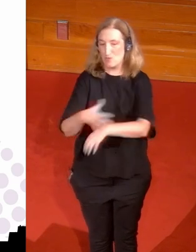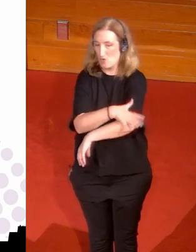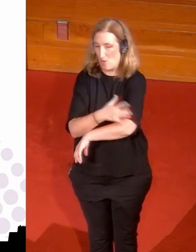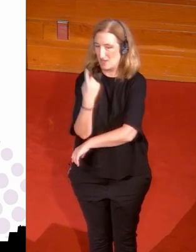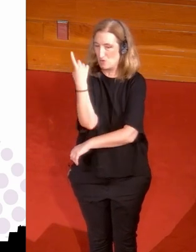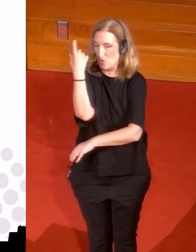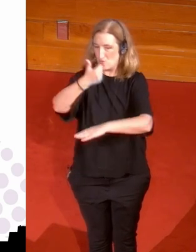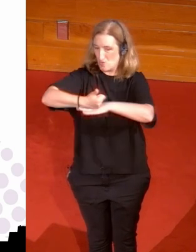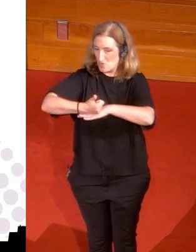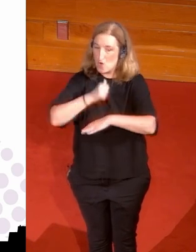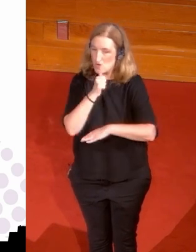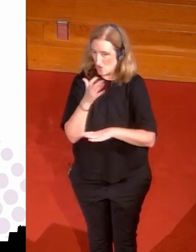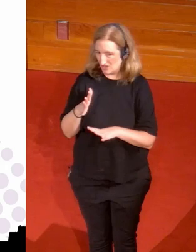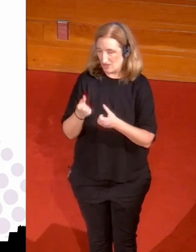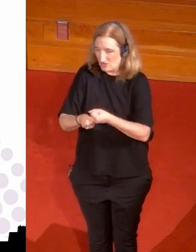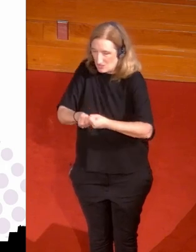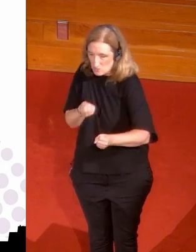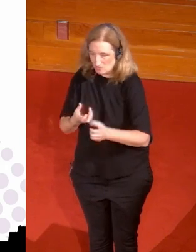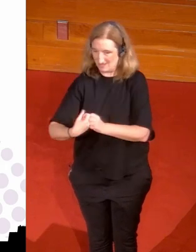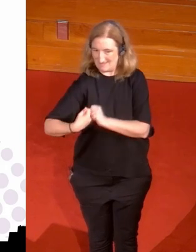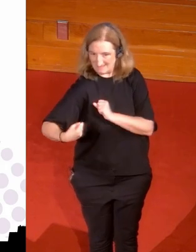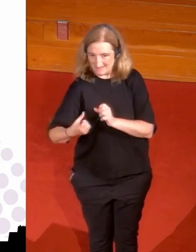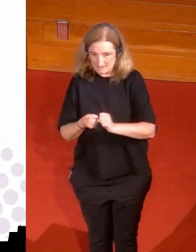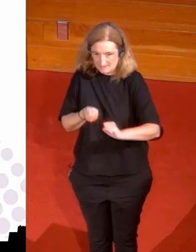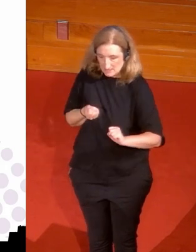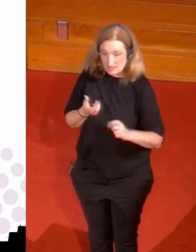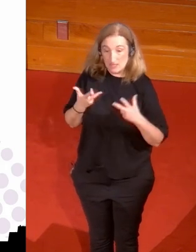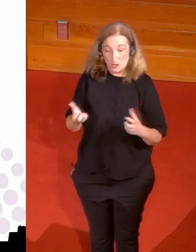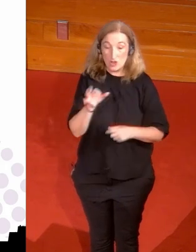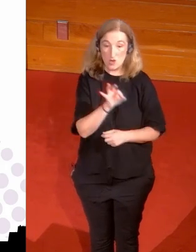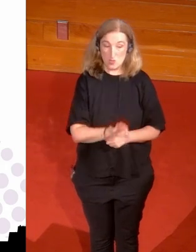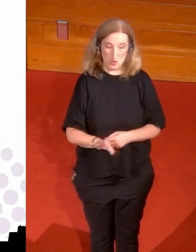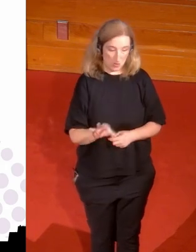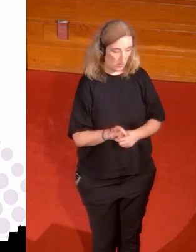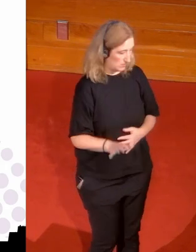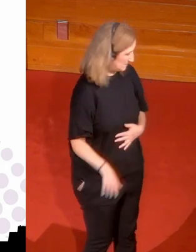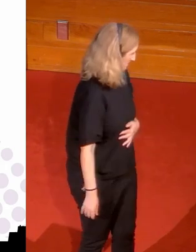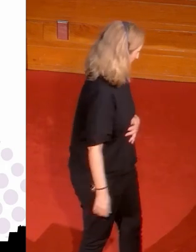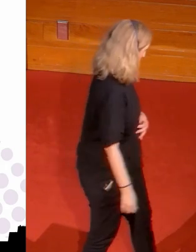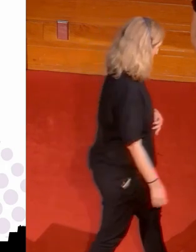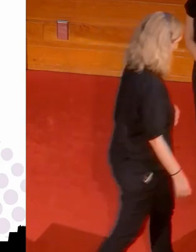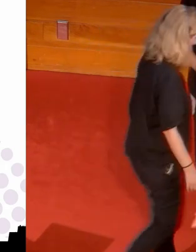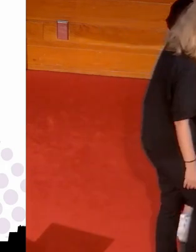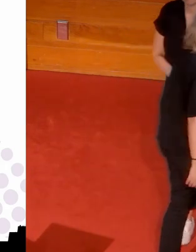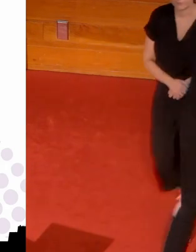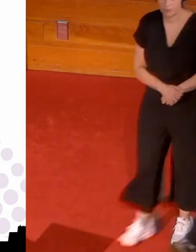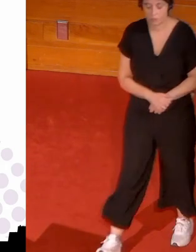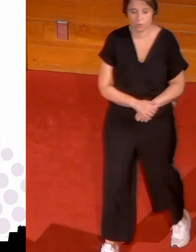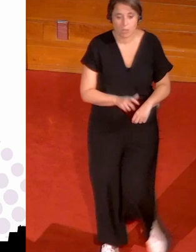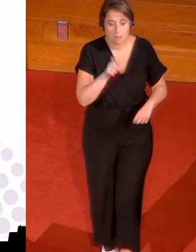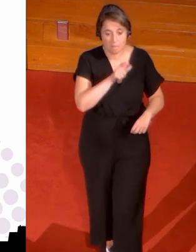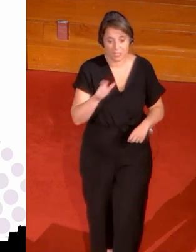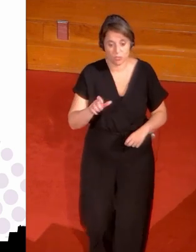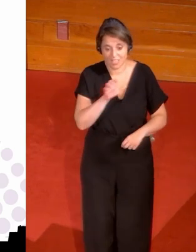Federal entonces esa Esa es la y luego que los europeos en ese sentido somos mucho más